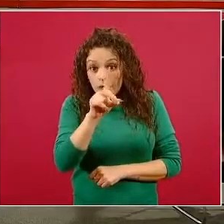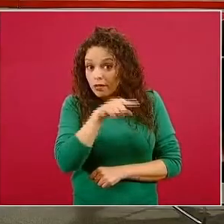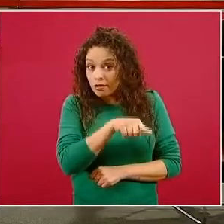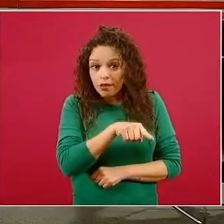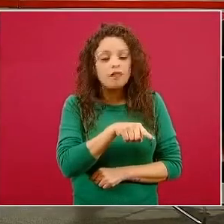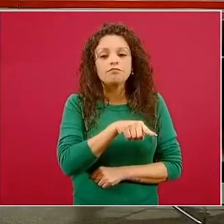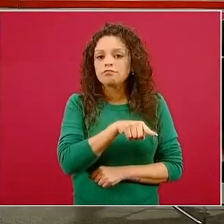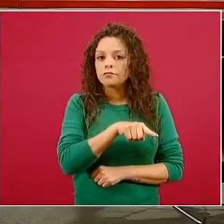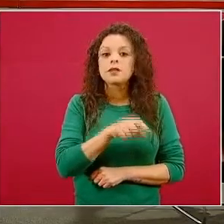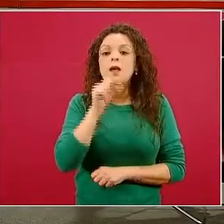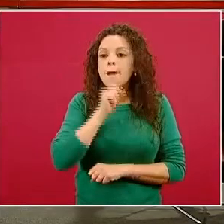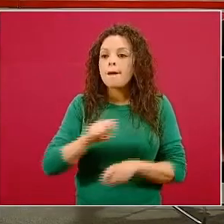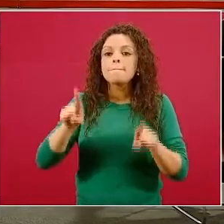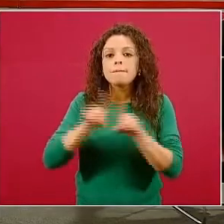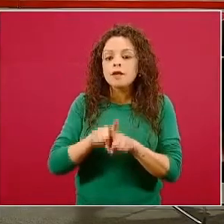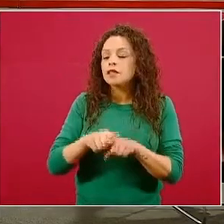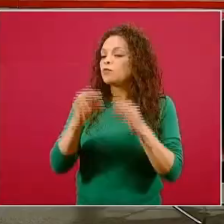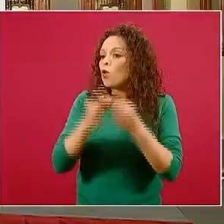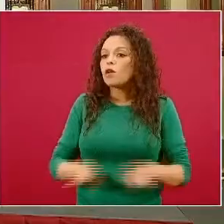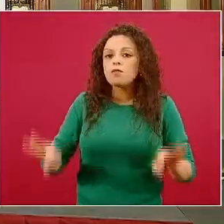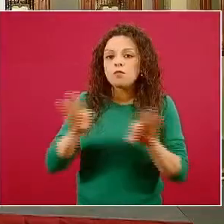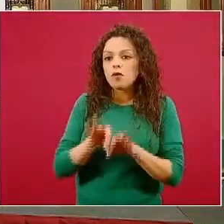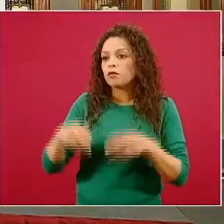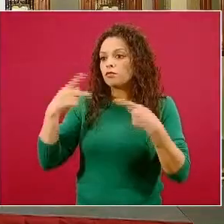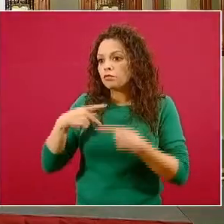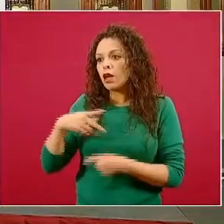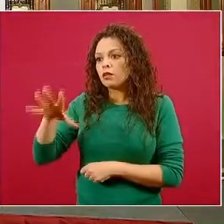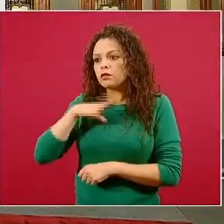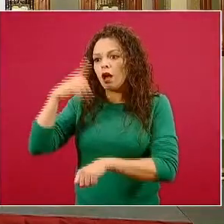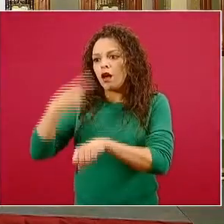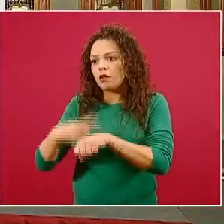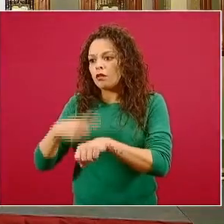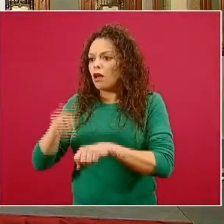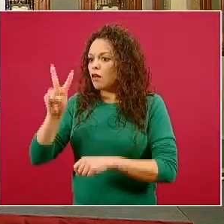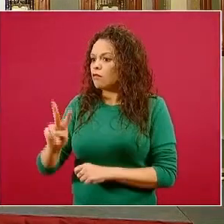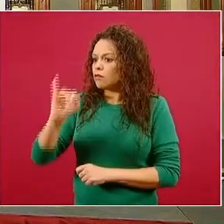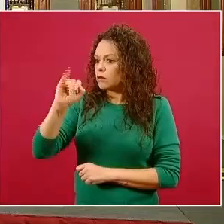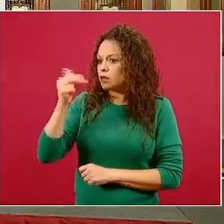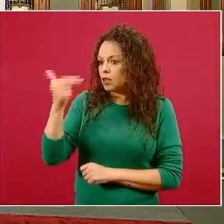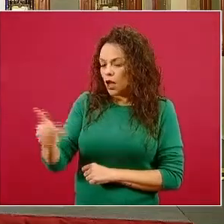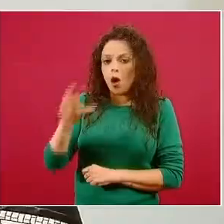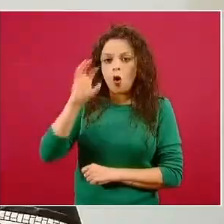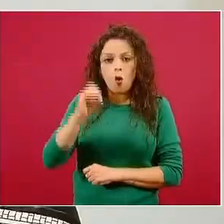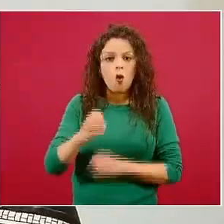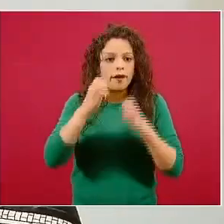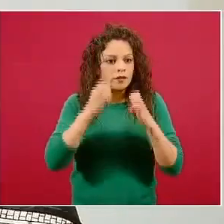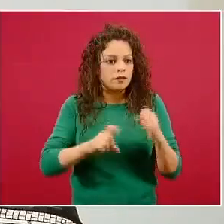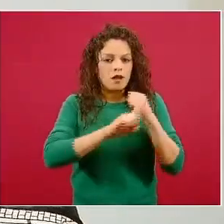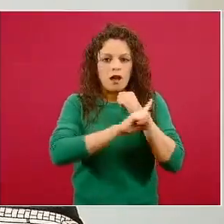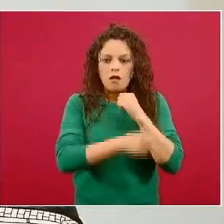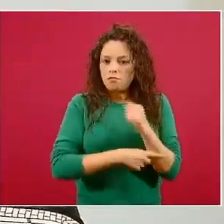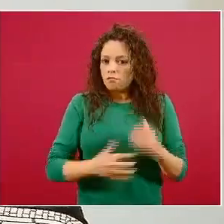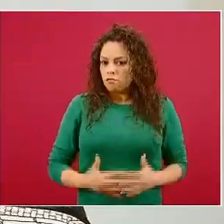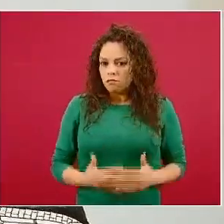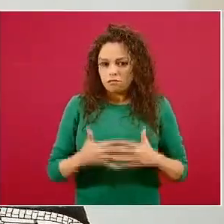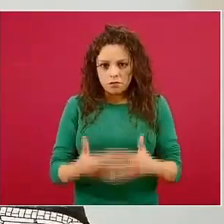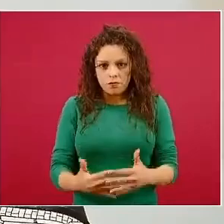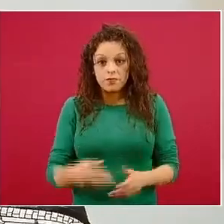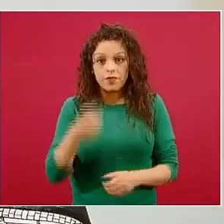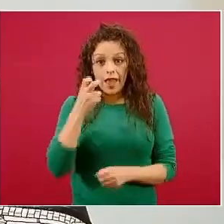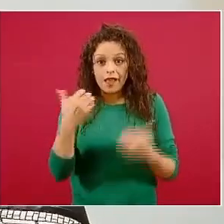las personas que viven con VIH, como las personas que están embarazadas y demás. Entonces, el tener esta